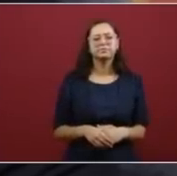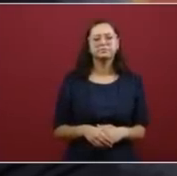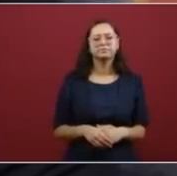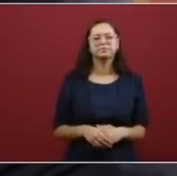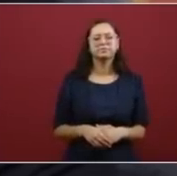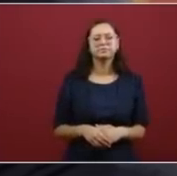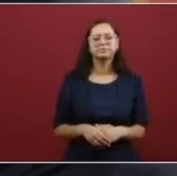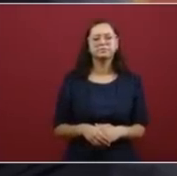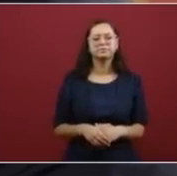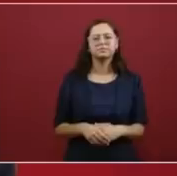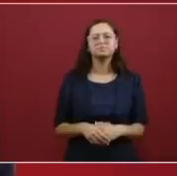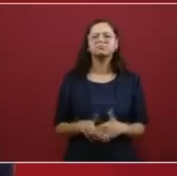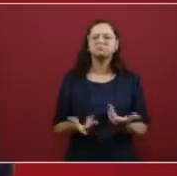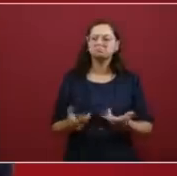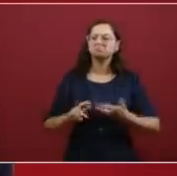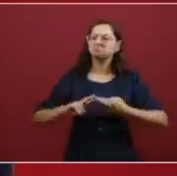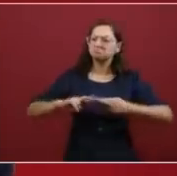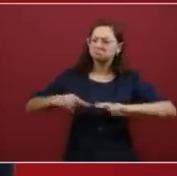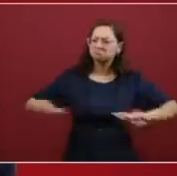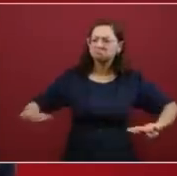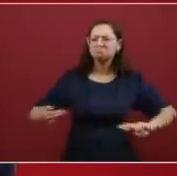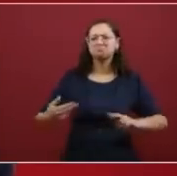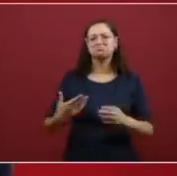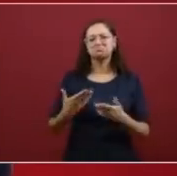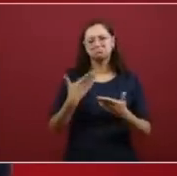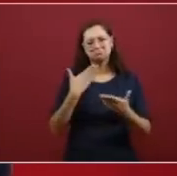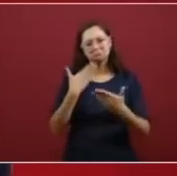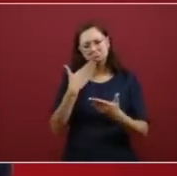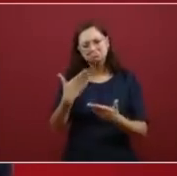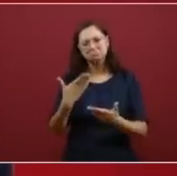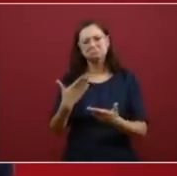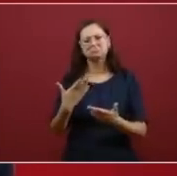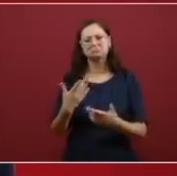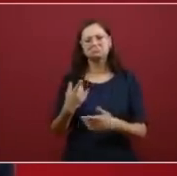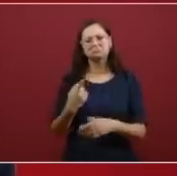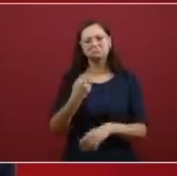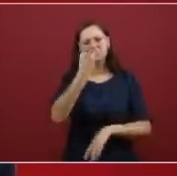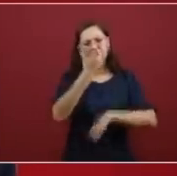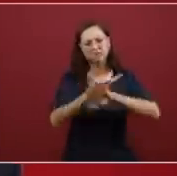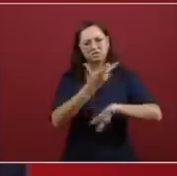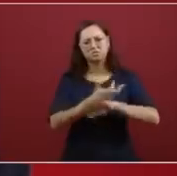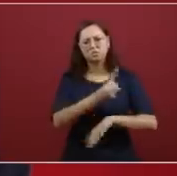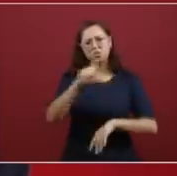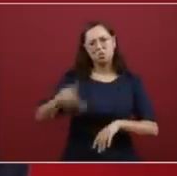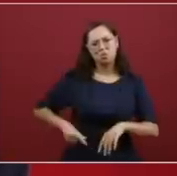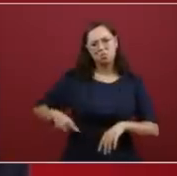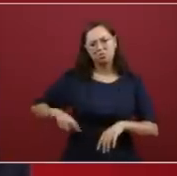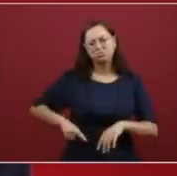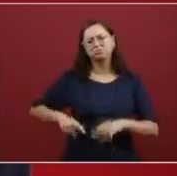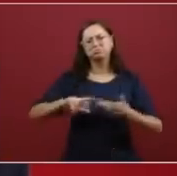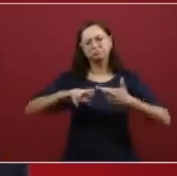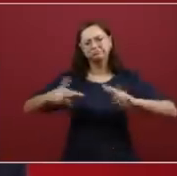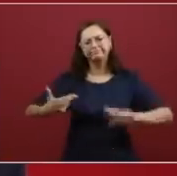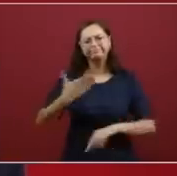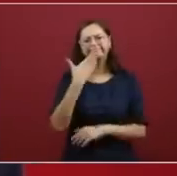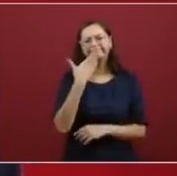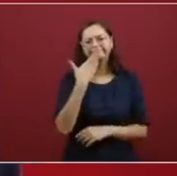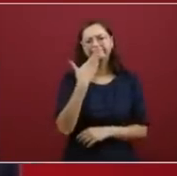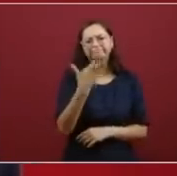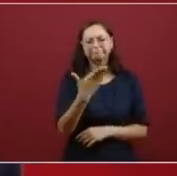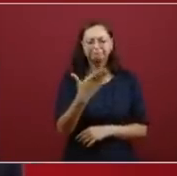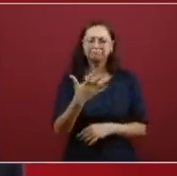una muy buena relación con el gobierno de Estados Unidos y a eso se